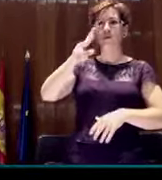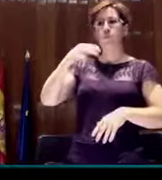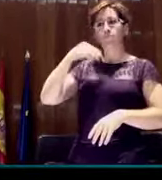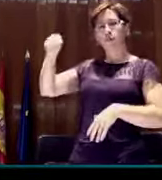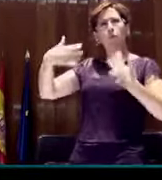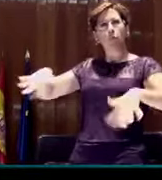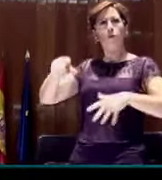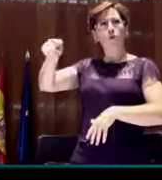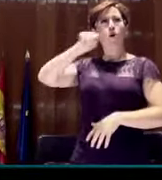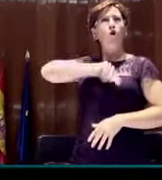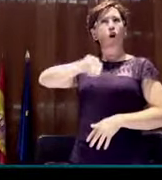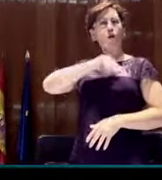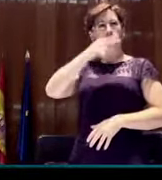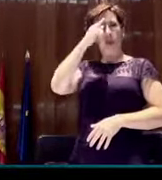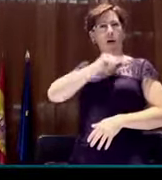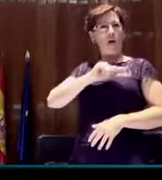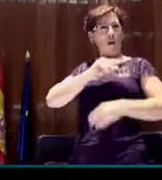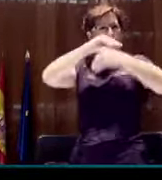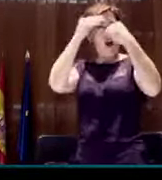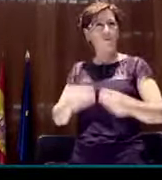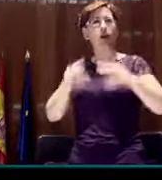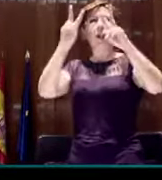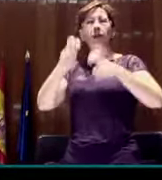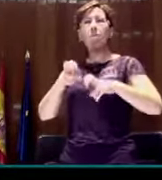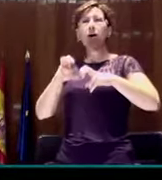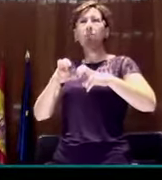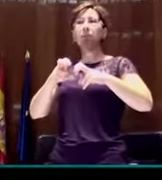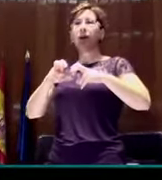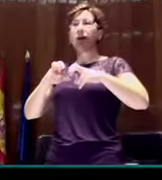en Cataluña con la normalización de la lengua catalana, además han hecho